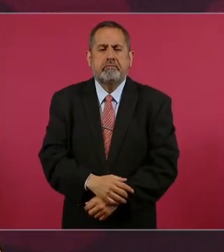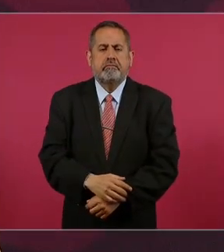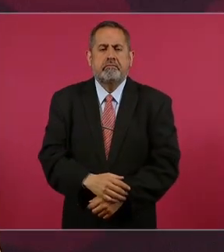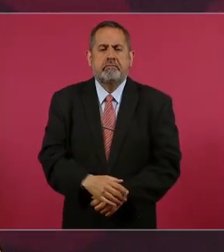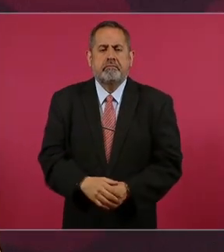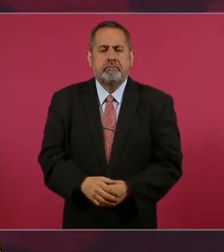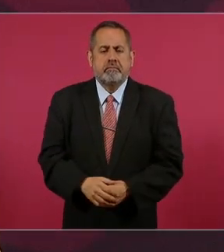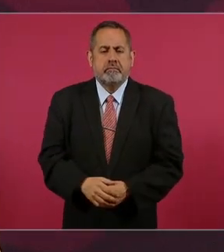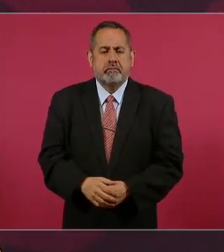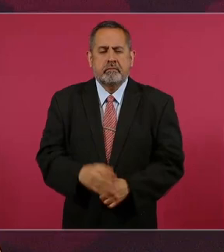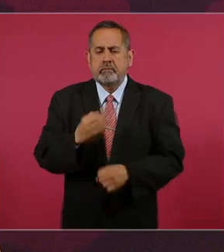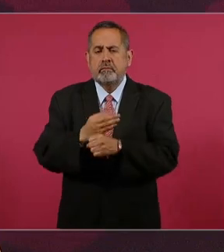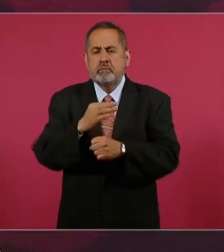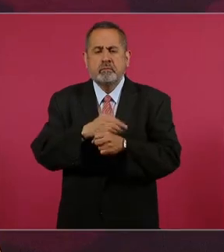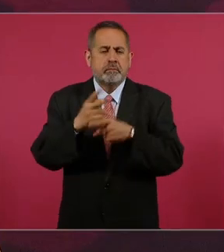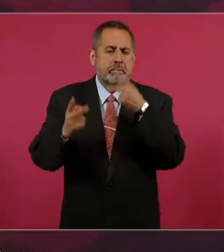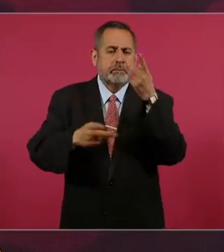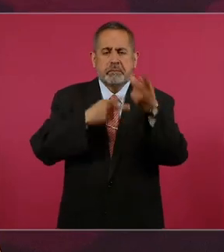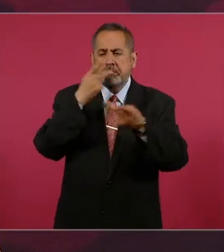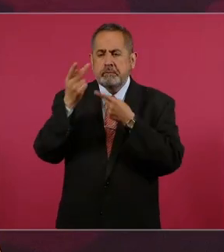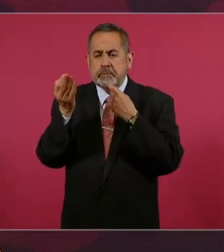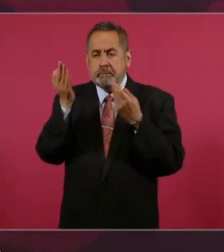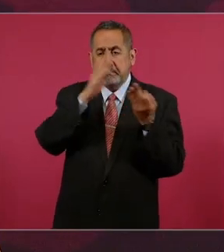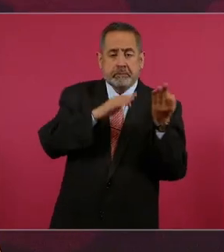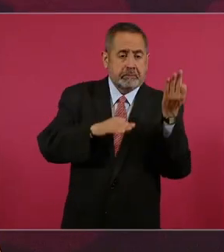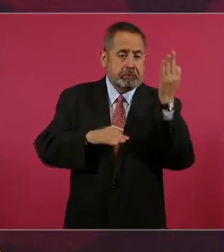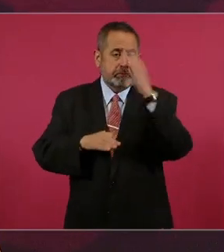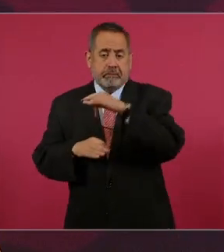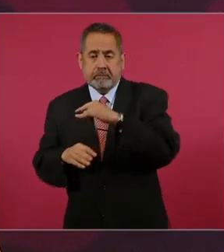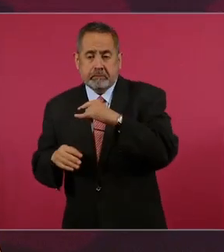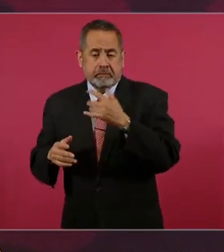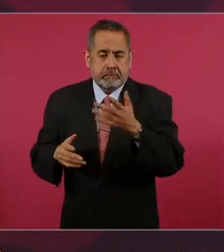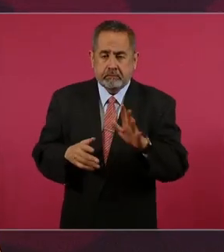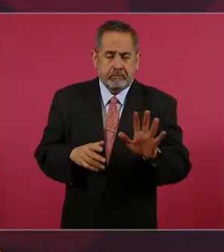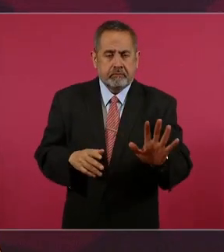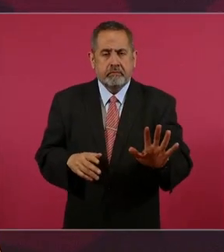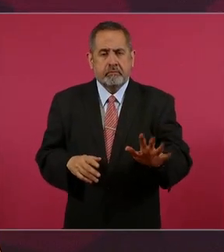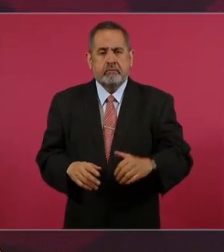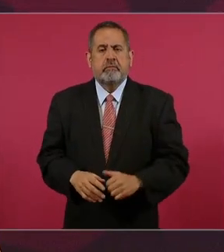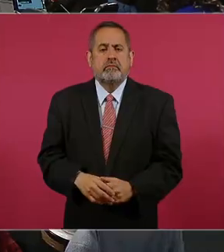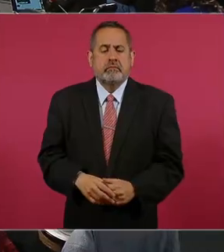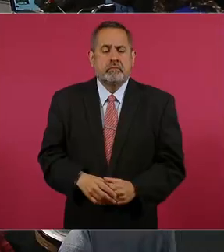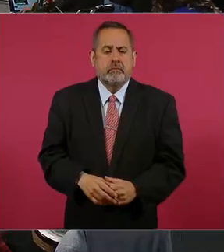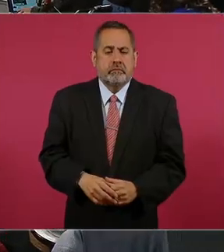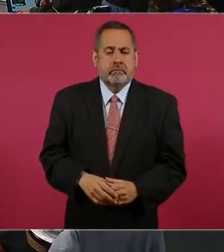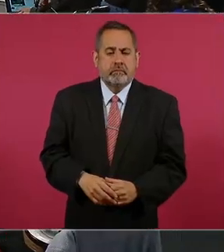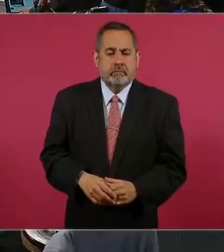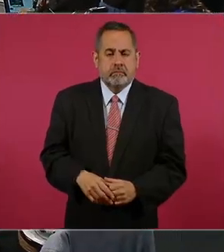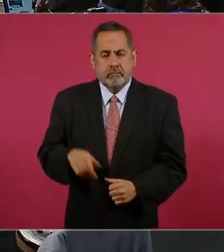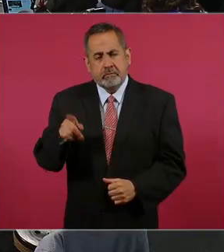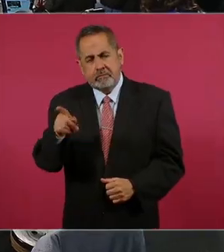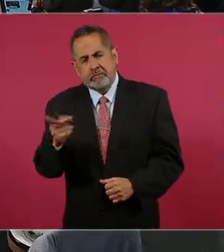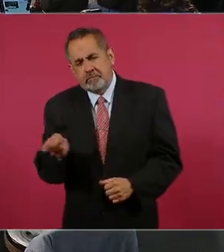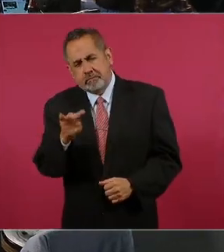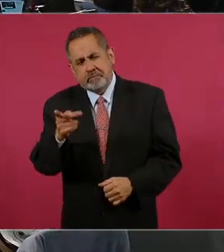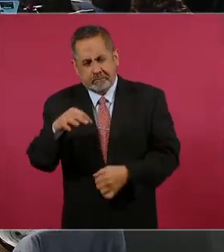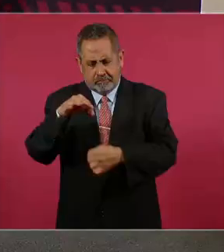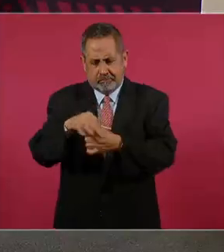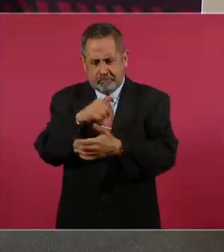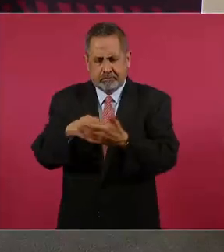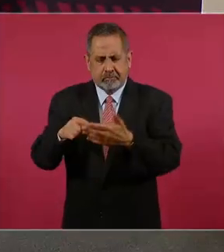hay mucha demagogia O sea que se aprueben que se discutan después de las elecciones Sí